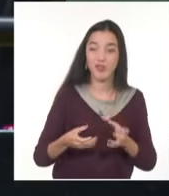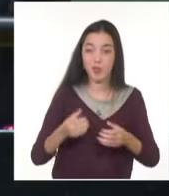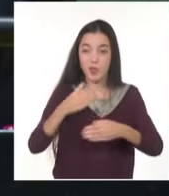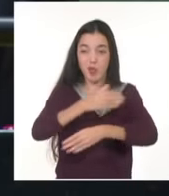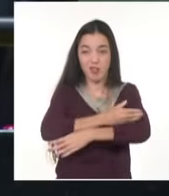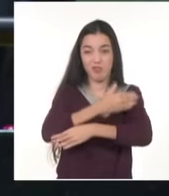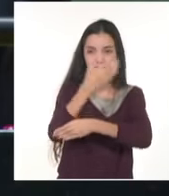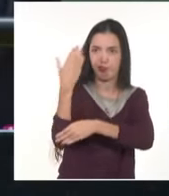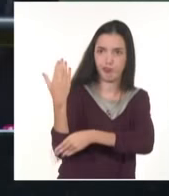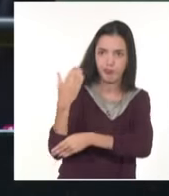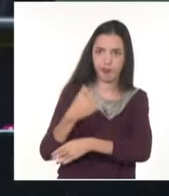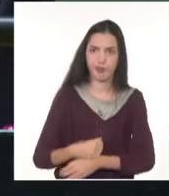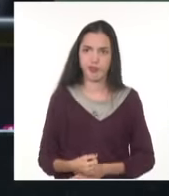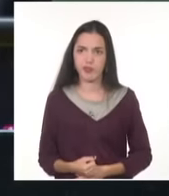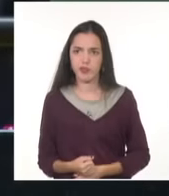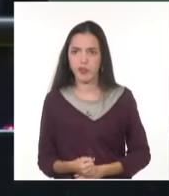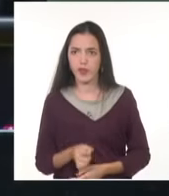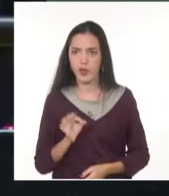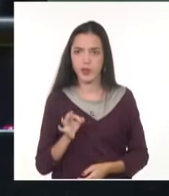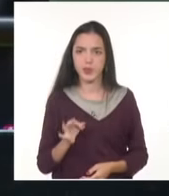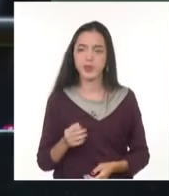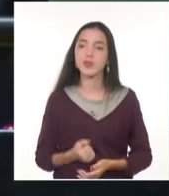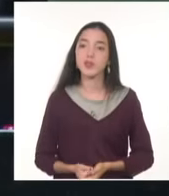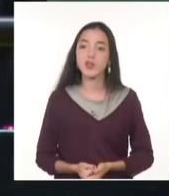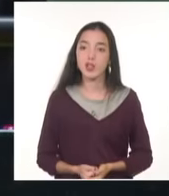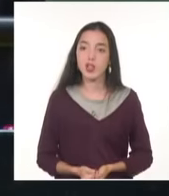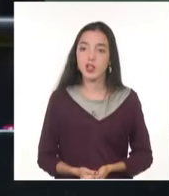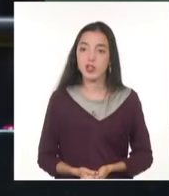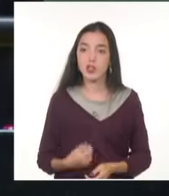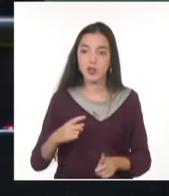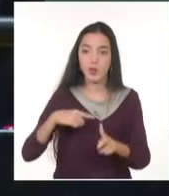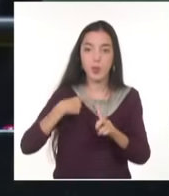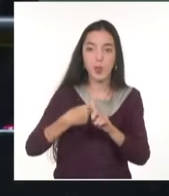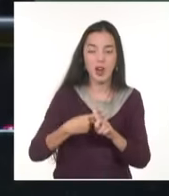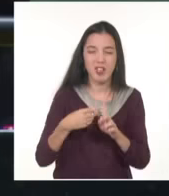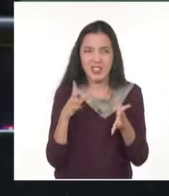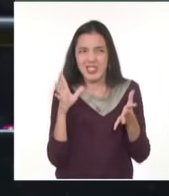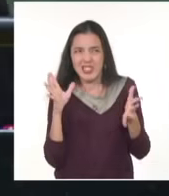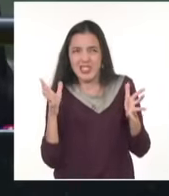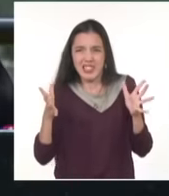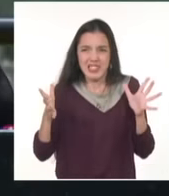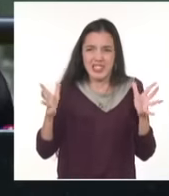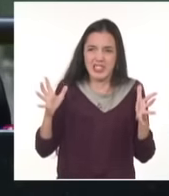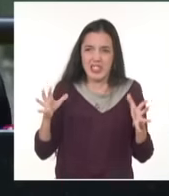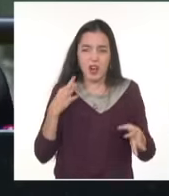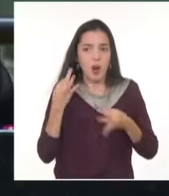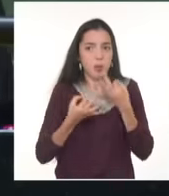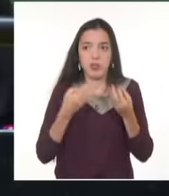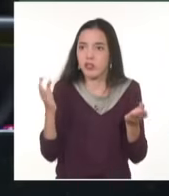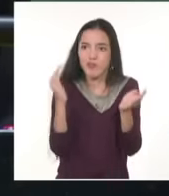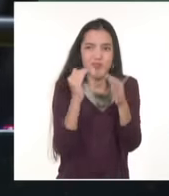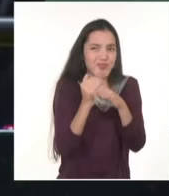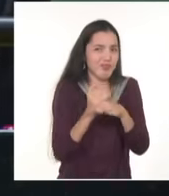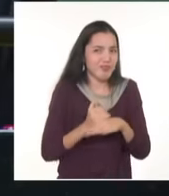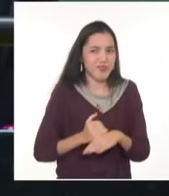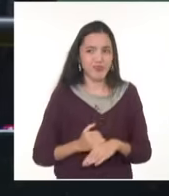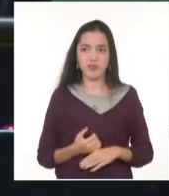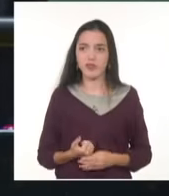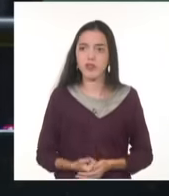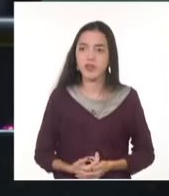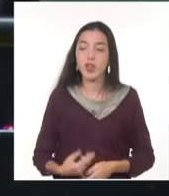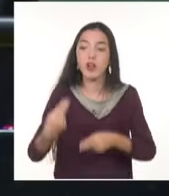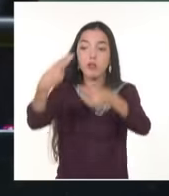hace aún más incongruente, confusa e inexplicable la presencia de Cuba